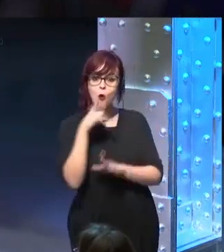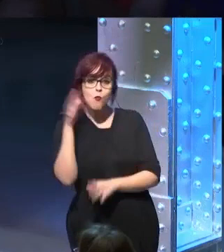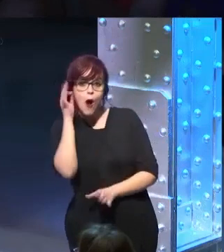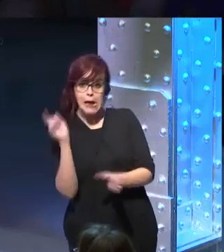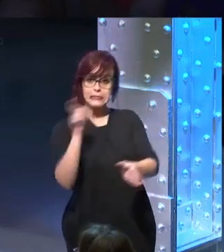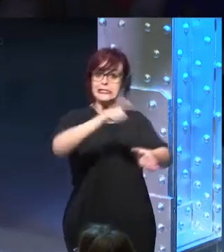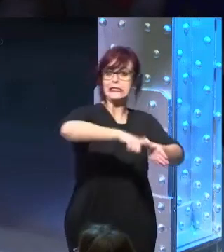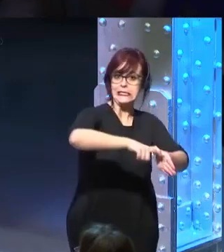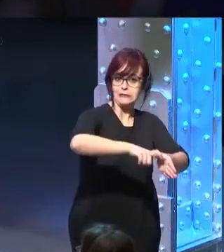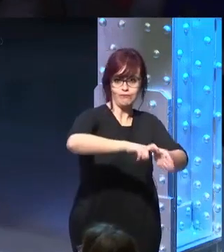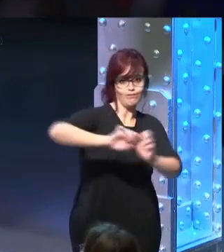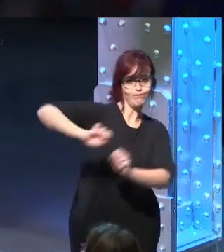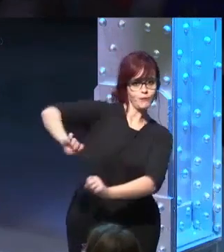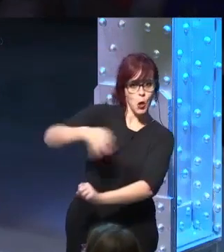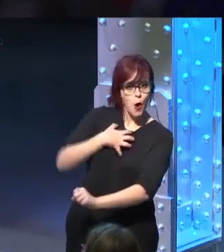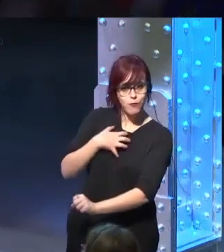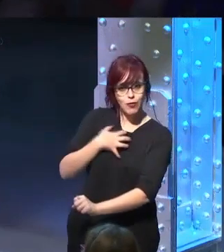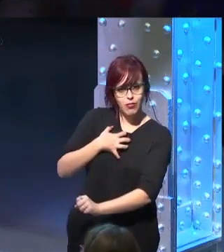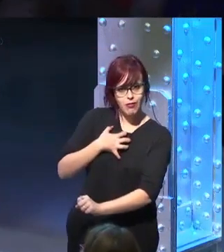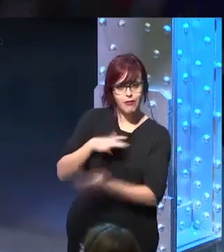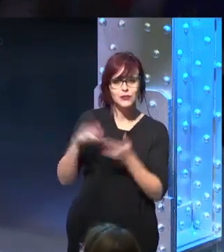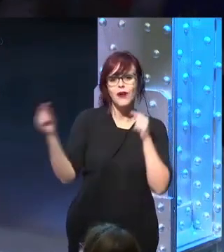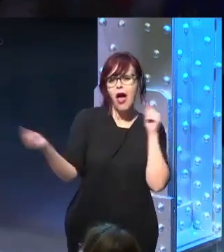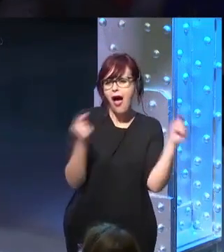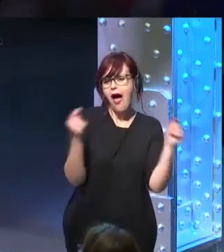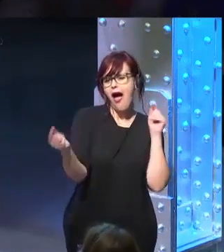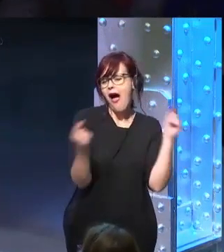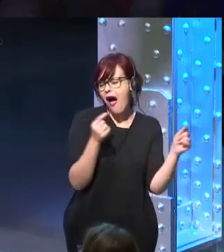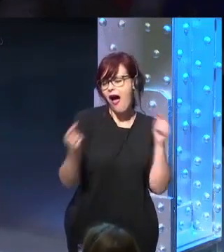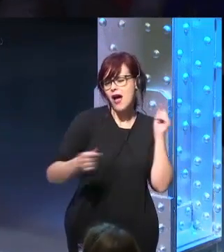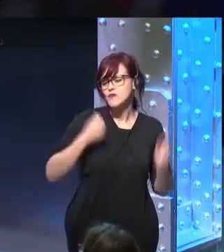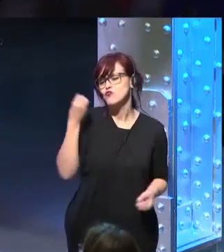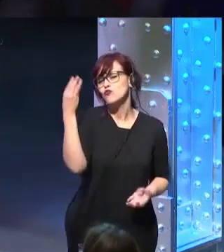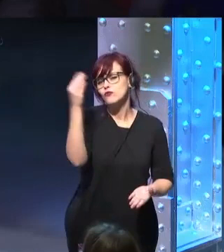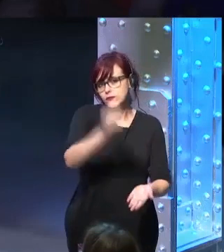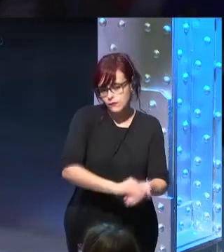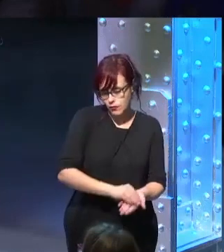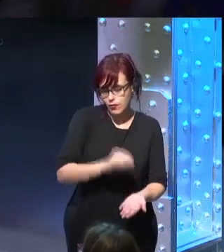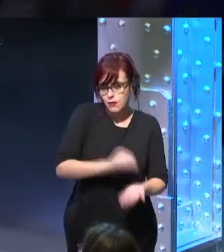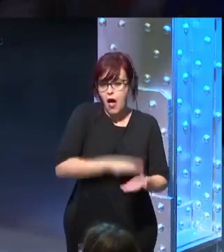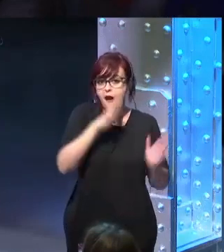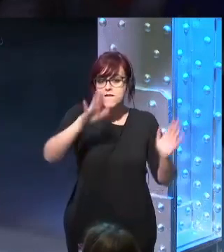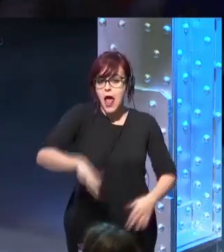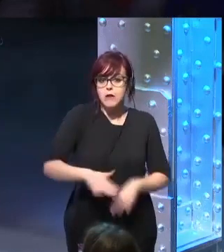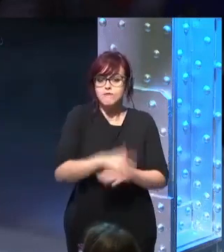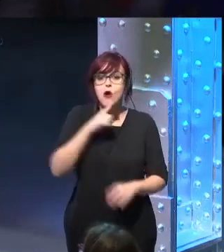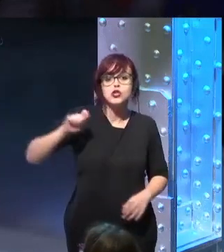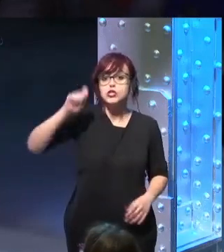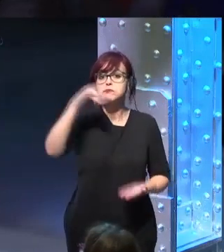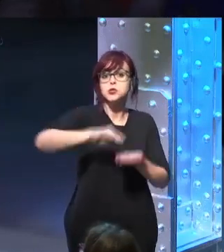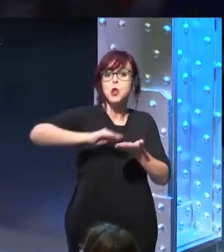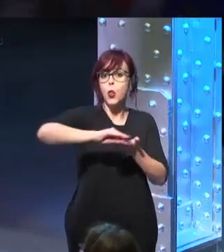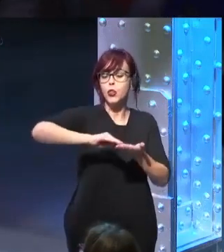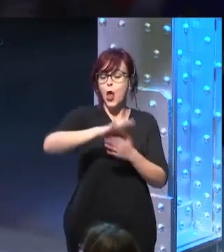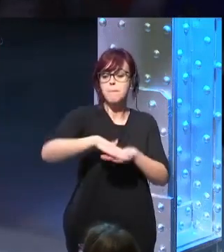dejan entrar. Hemos debatido esto muchísimo tiempo y muchísimas veces, y no hemos llegado nunca a